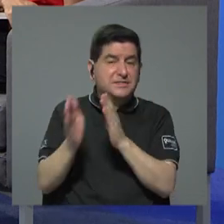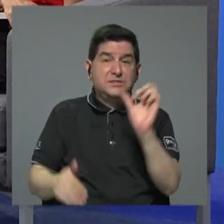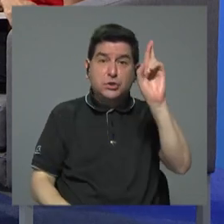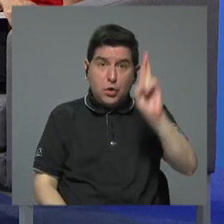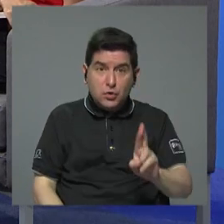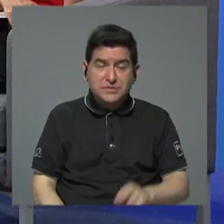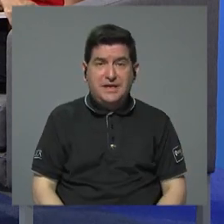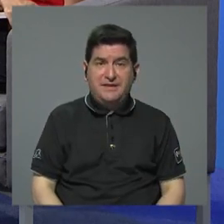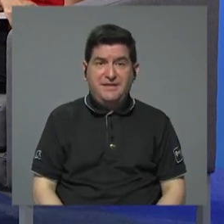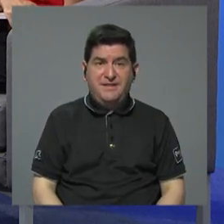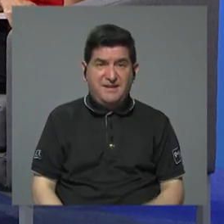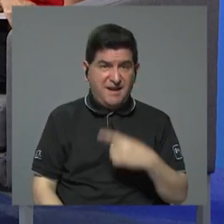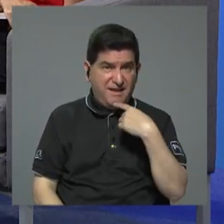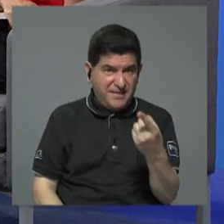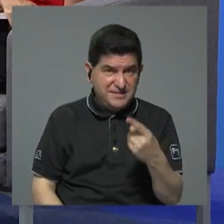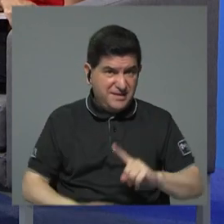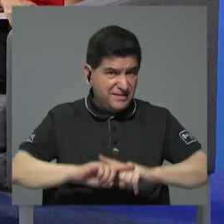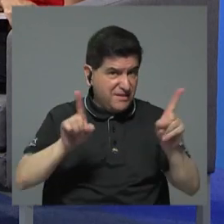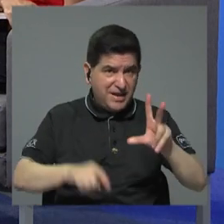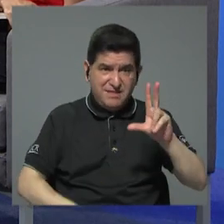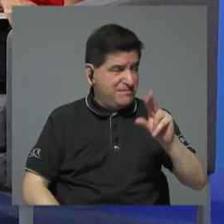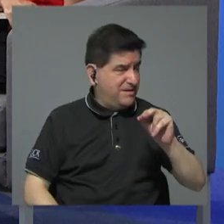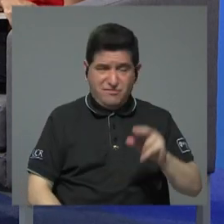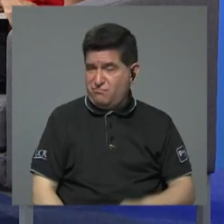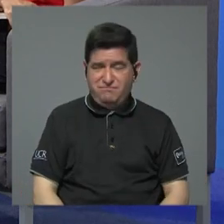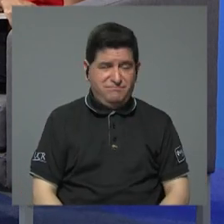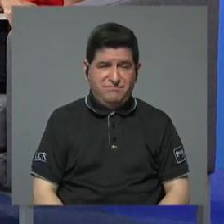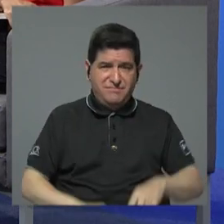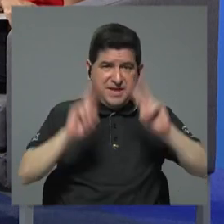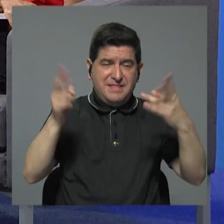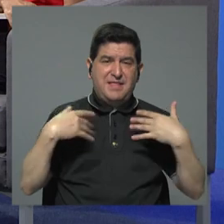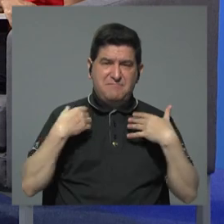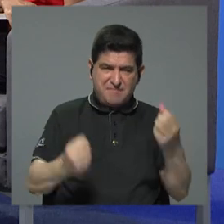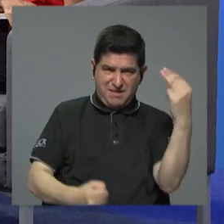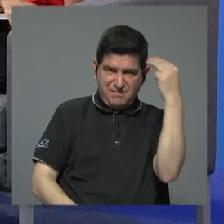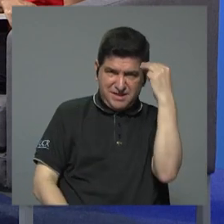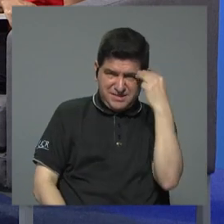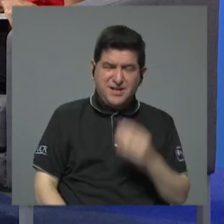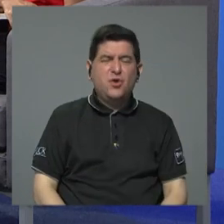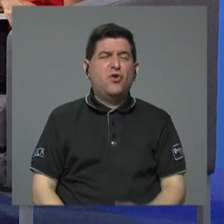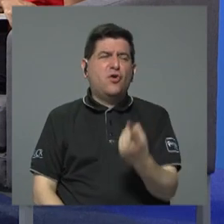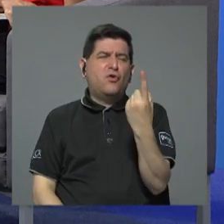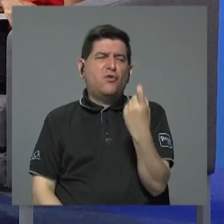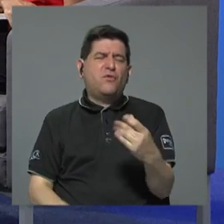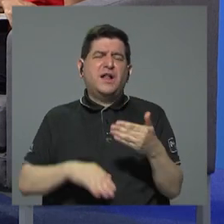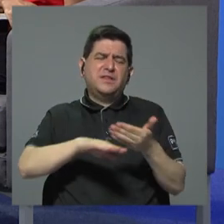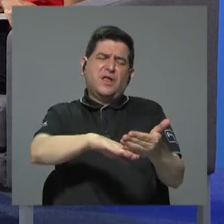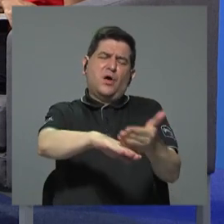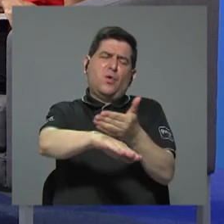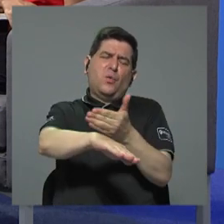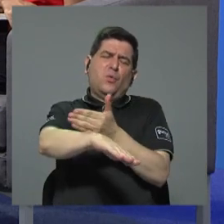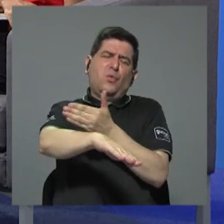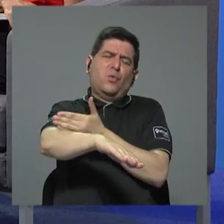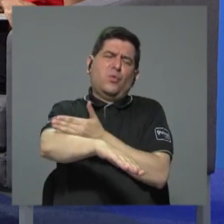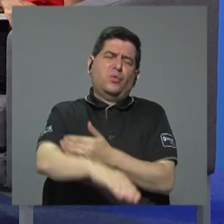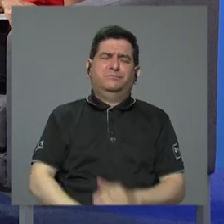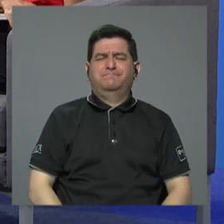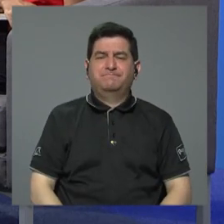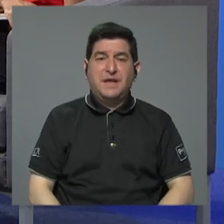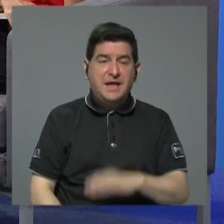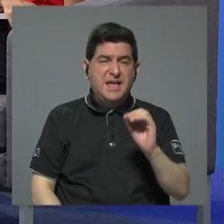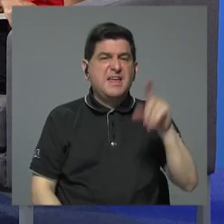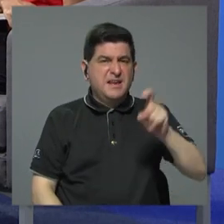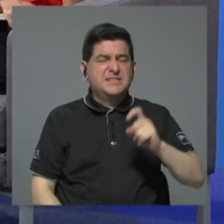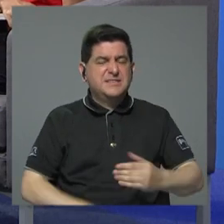Rica no podemos decir que sea la excepción. La verdad es que en materia de salud mental mucho camino nos falta todavía por recorrer y por